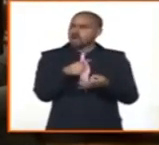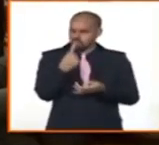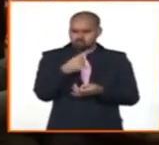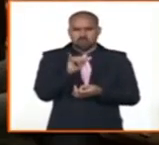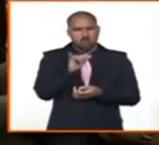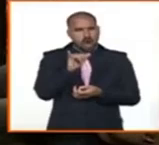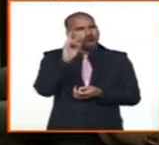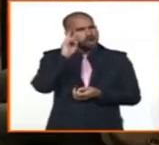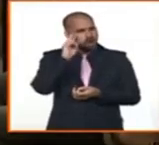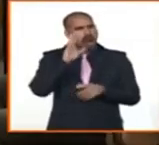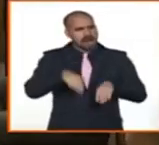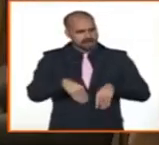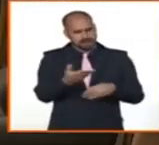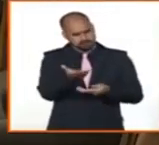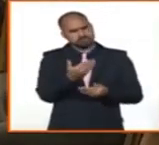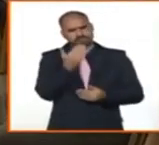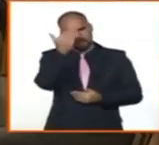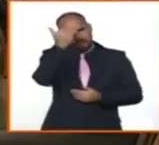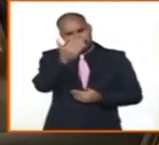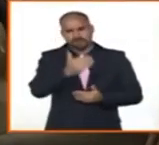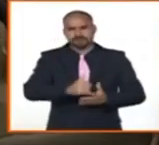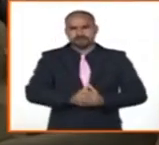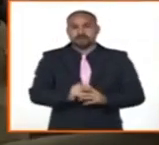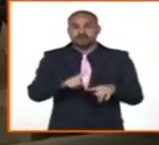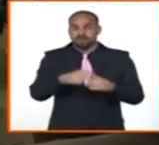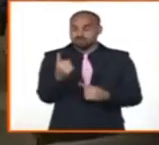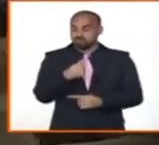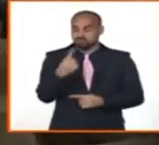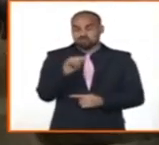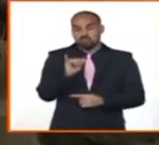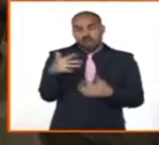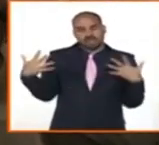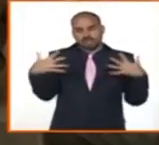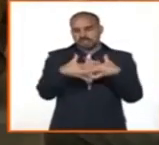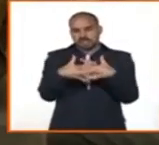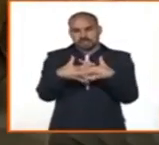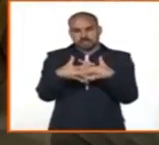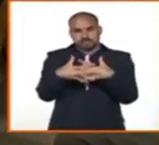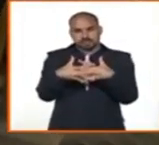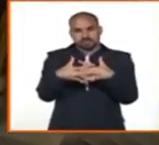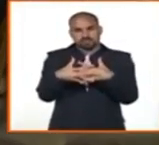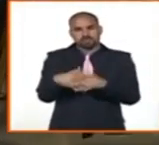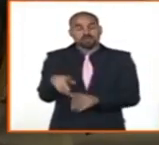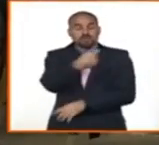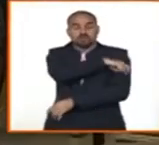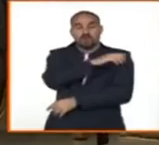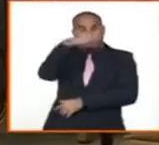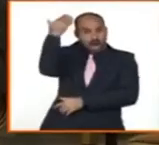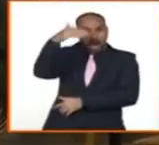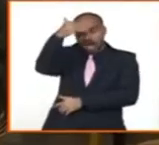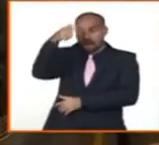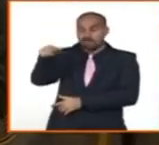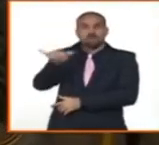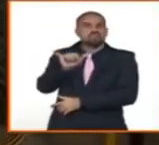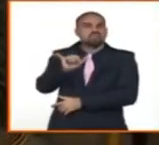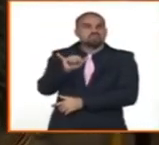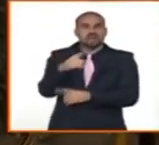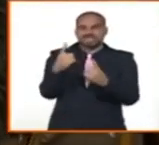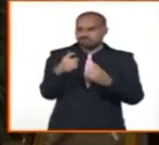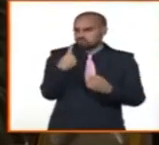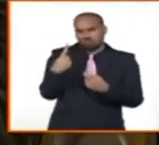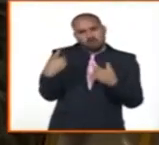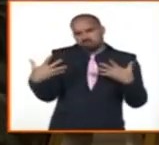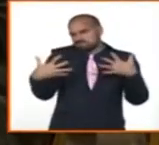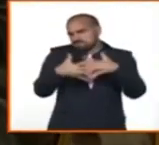porque para nosotros el pueblo árabe también es parte del tercer mundo, de nuestra gente,